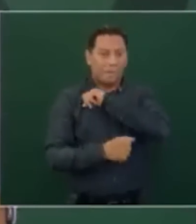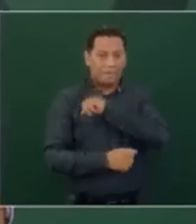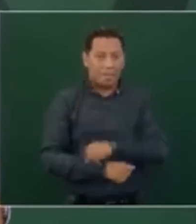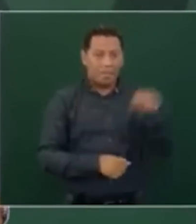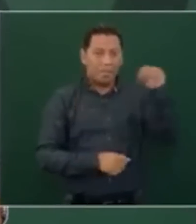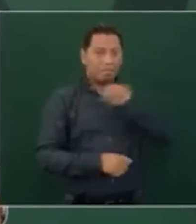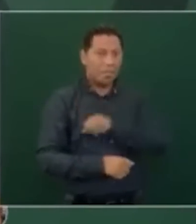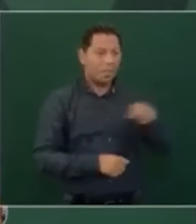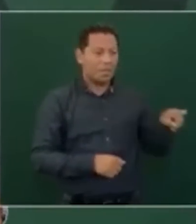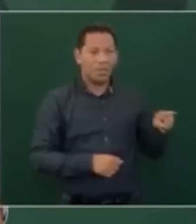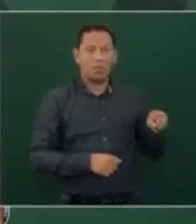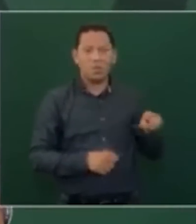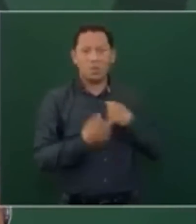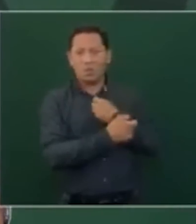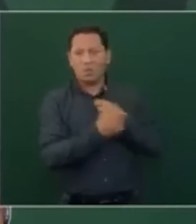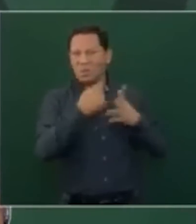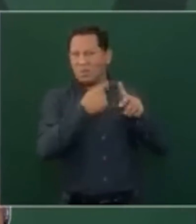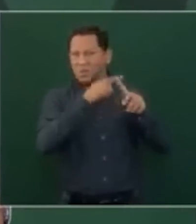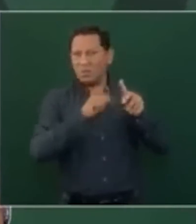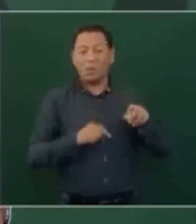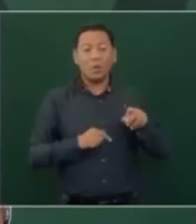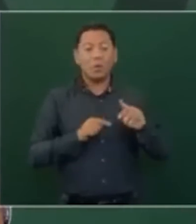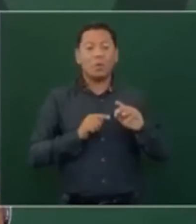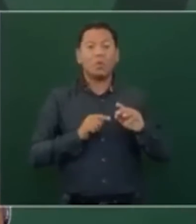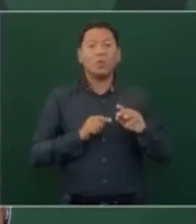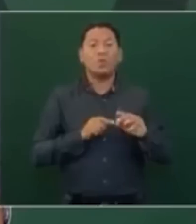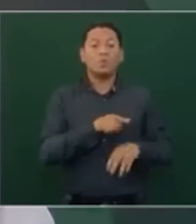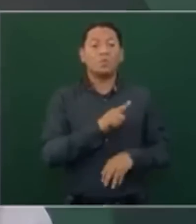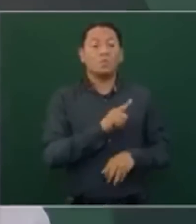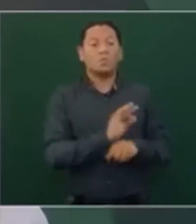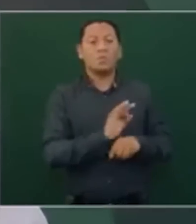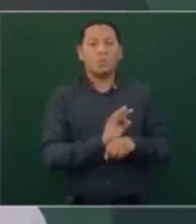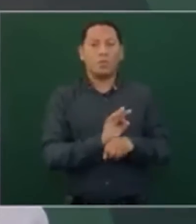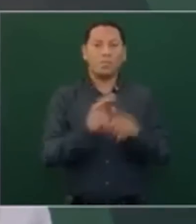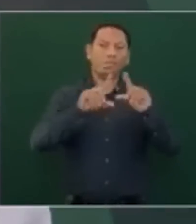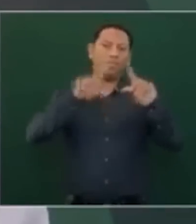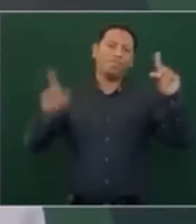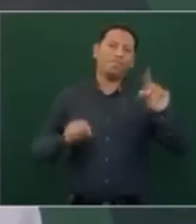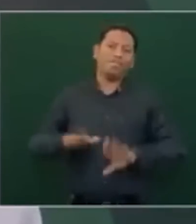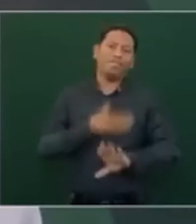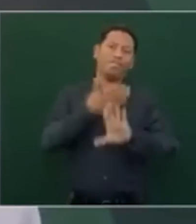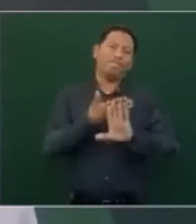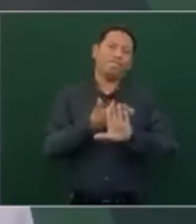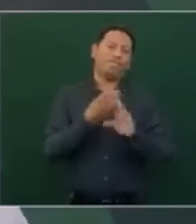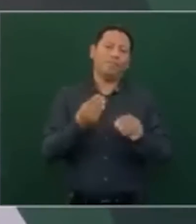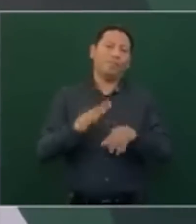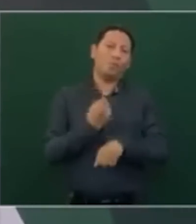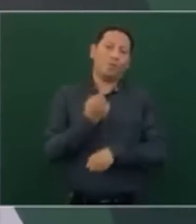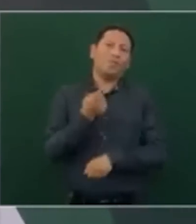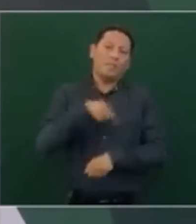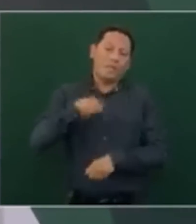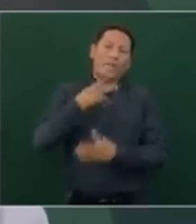blanco que tanto daño le han hecho al país, los que se han dedicado a saquear a